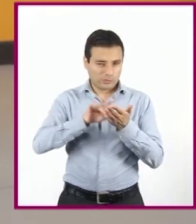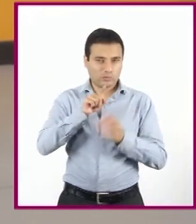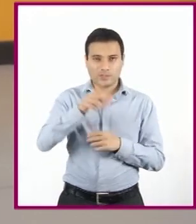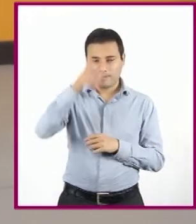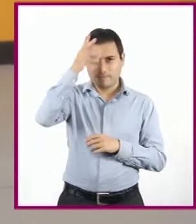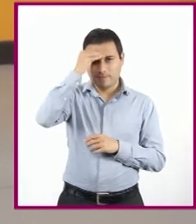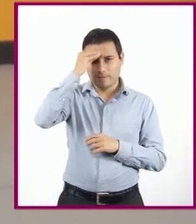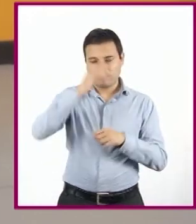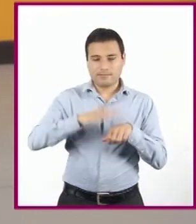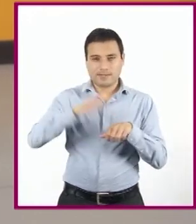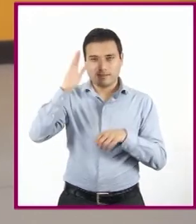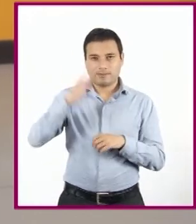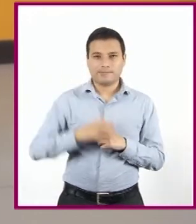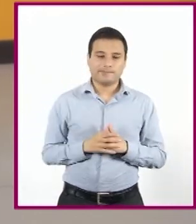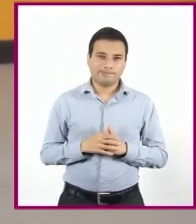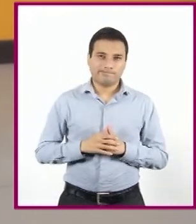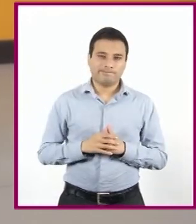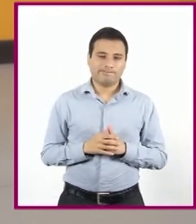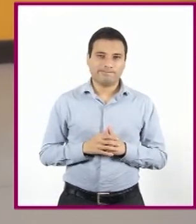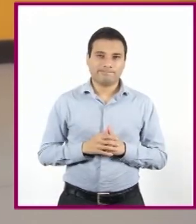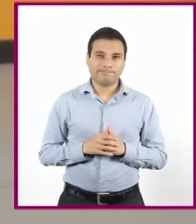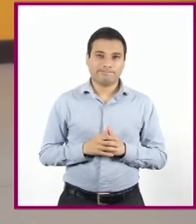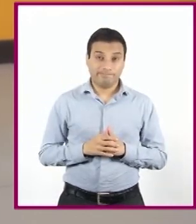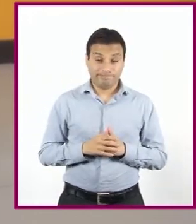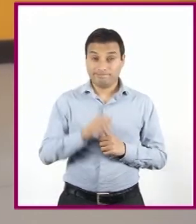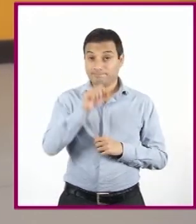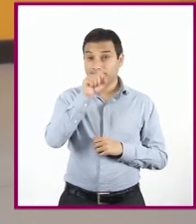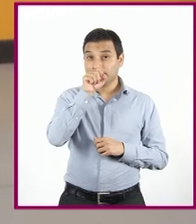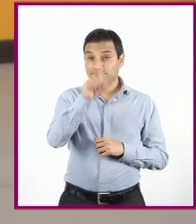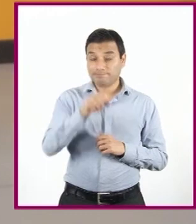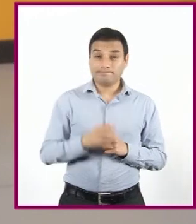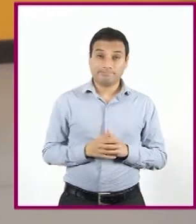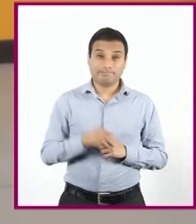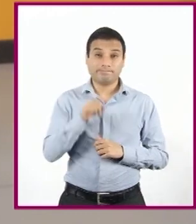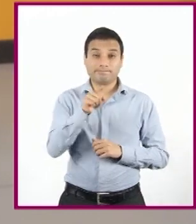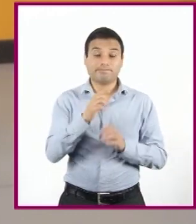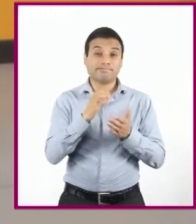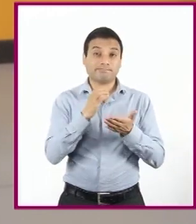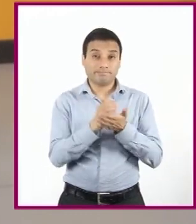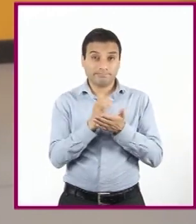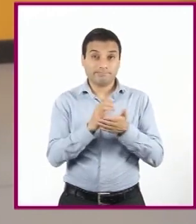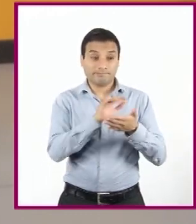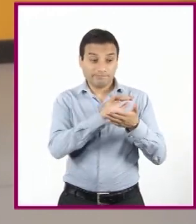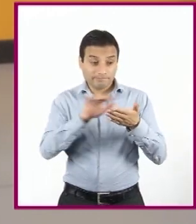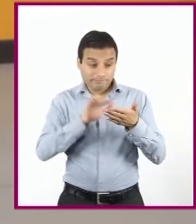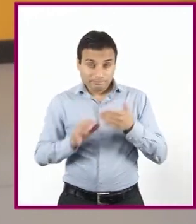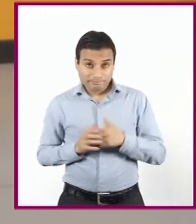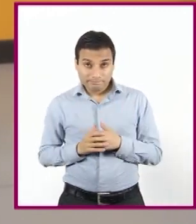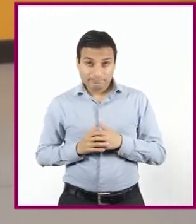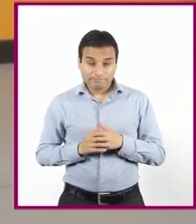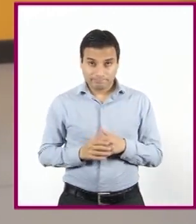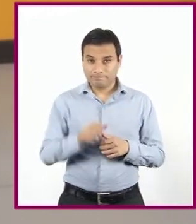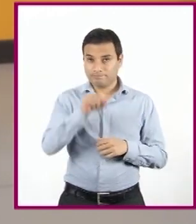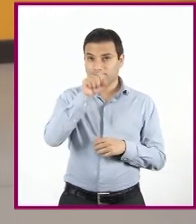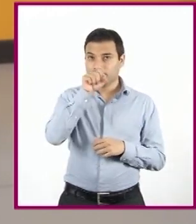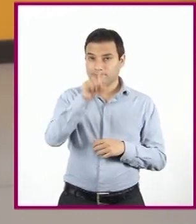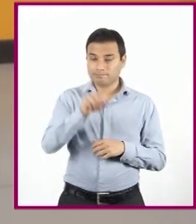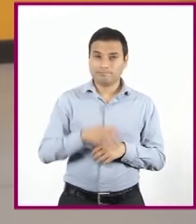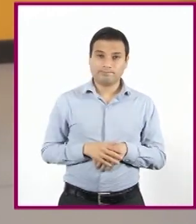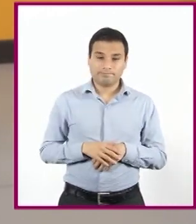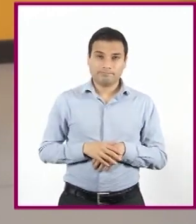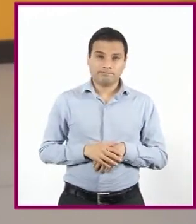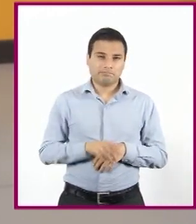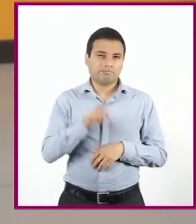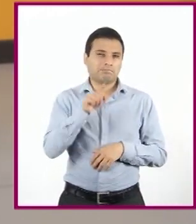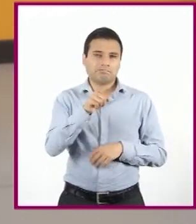conocimientos, consulten otras fuentes. Además de revisar sus anotaciones y enriquecerlas con la información que